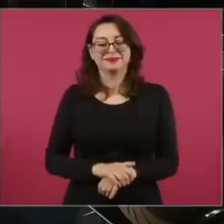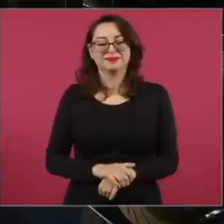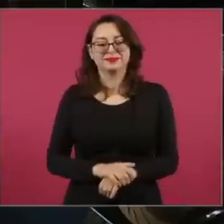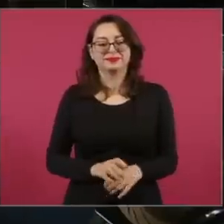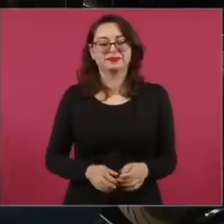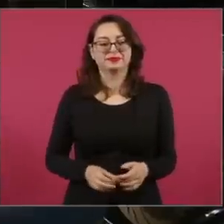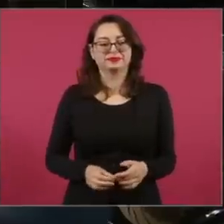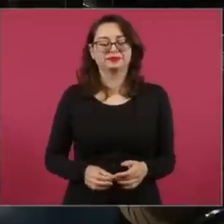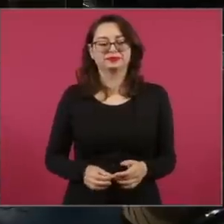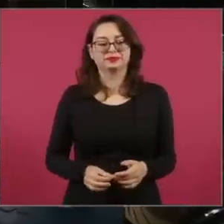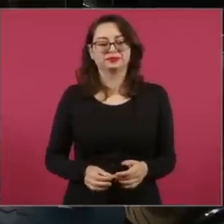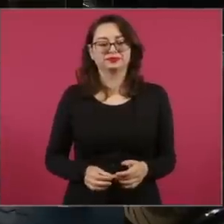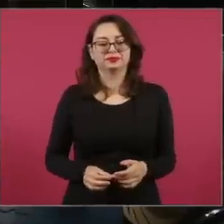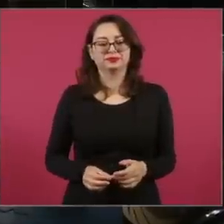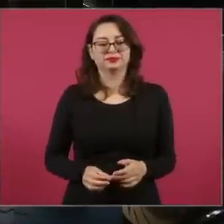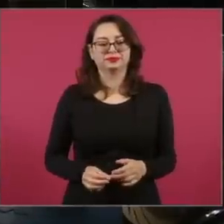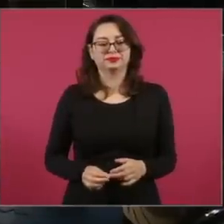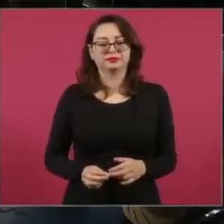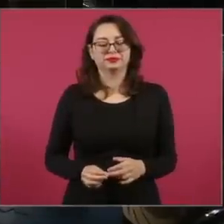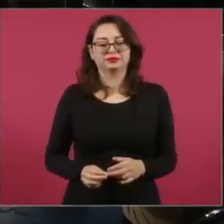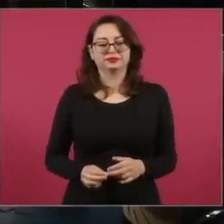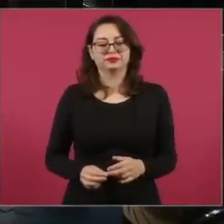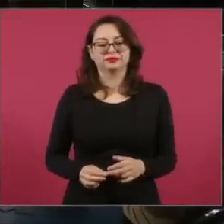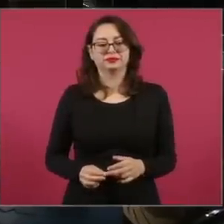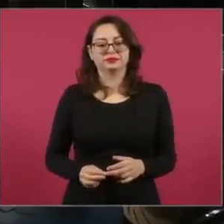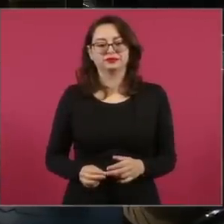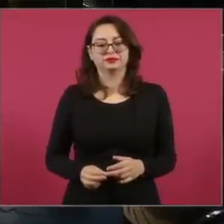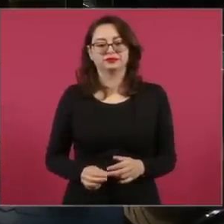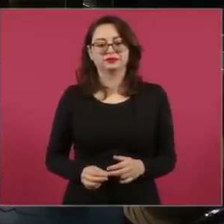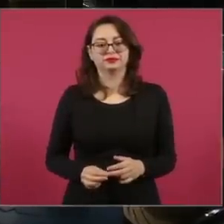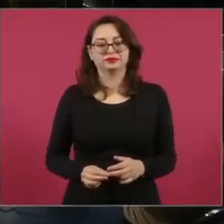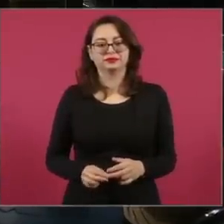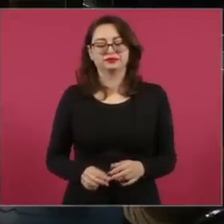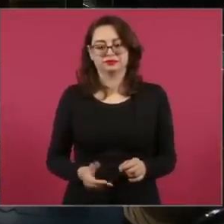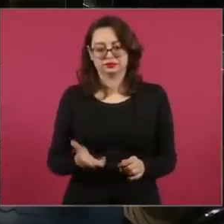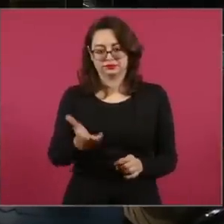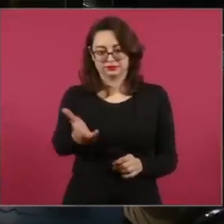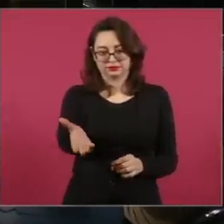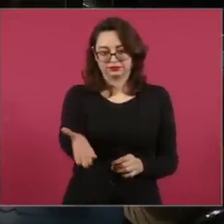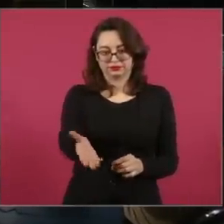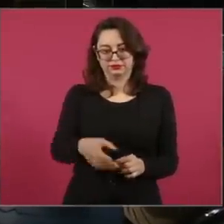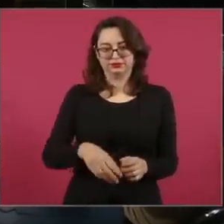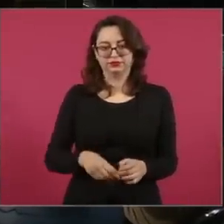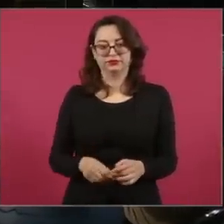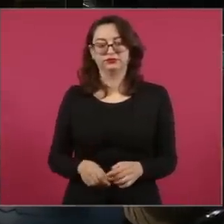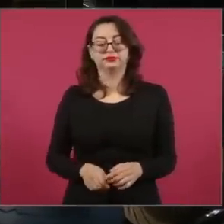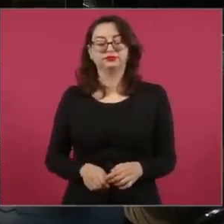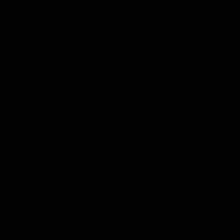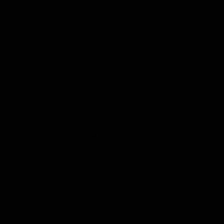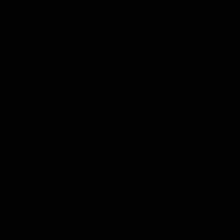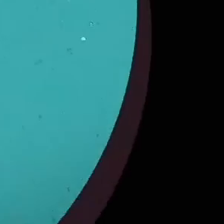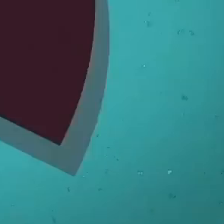Señor presidente, buenos días. ¿Ya recibo? Adelante. Gracias.